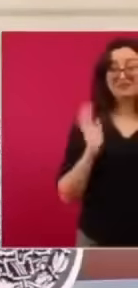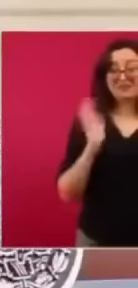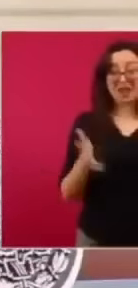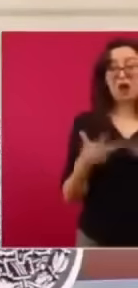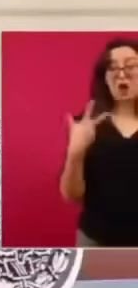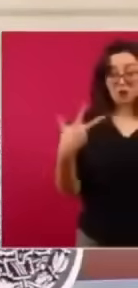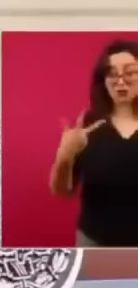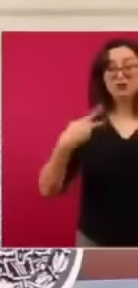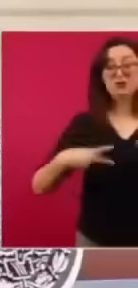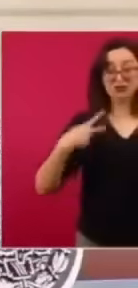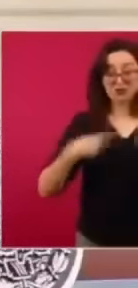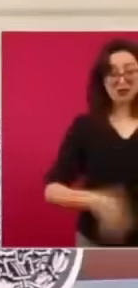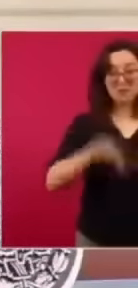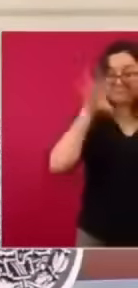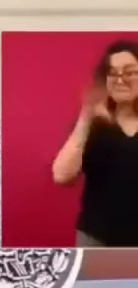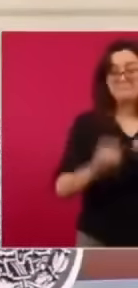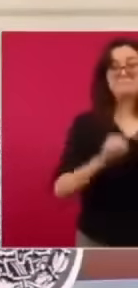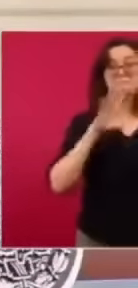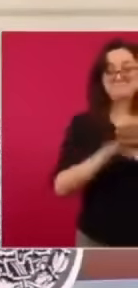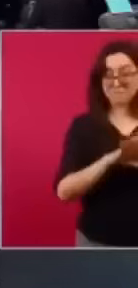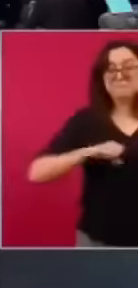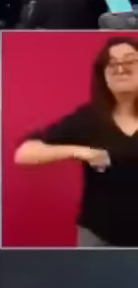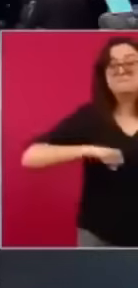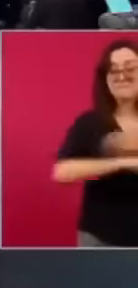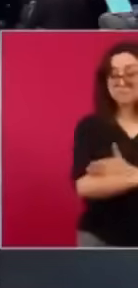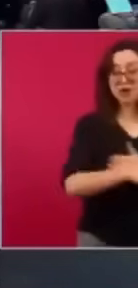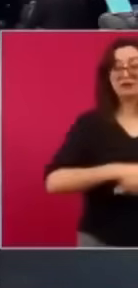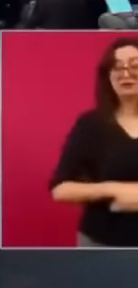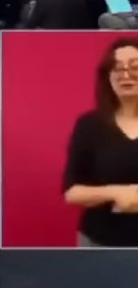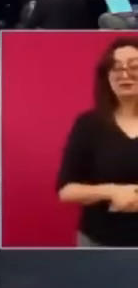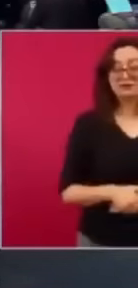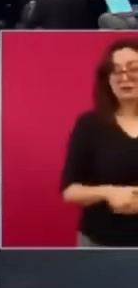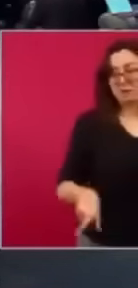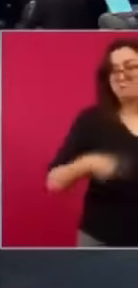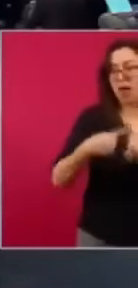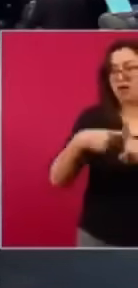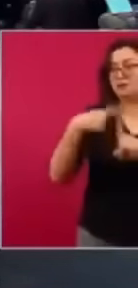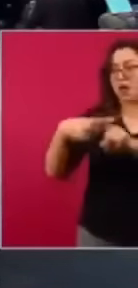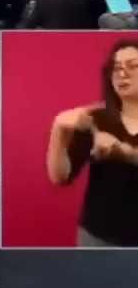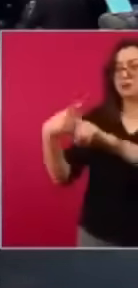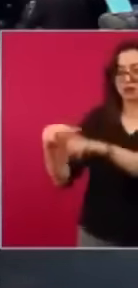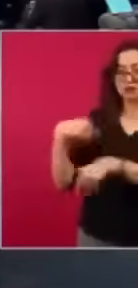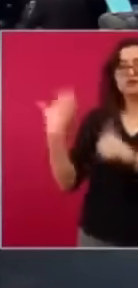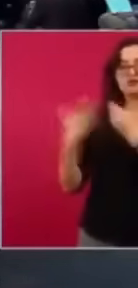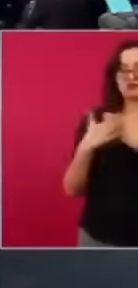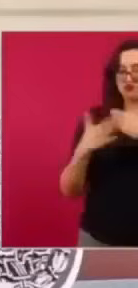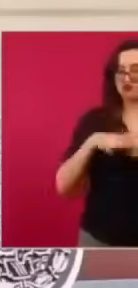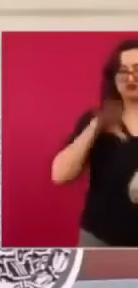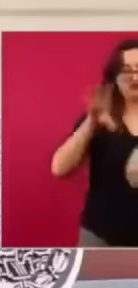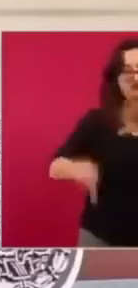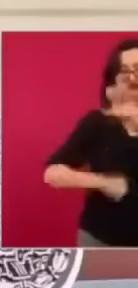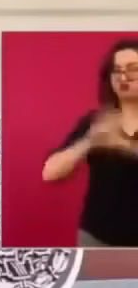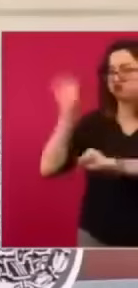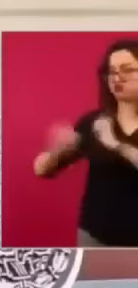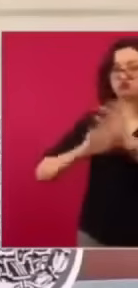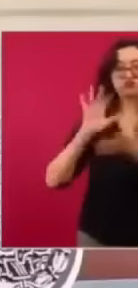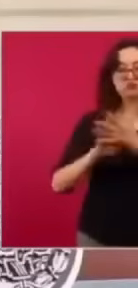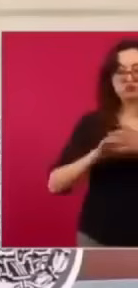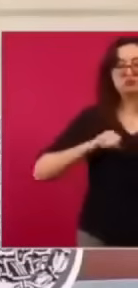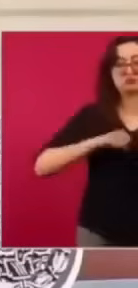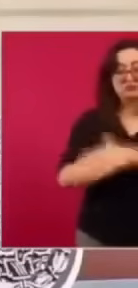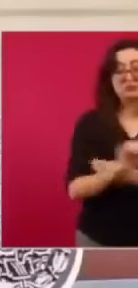Quiero parar tantito aquí. Dice el presidente, nosotros presentamos la denuncia. Mexicanos, yo quiero que usted haga